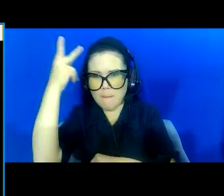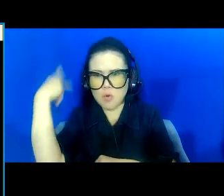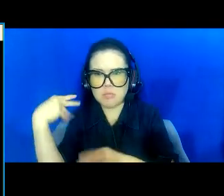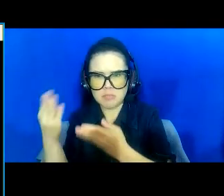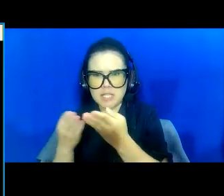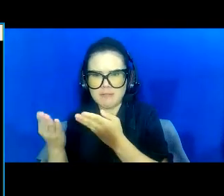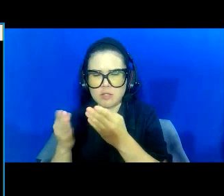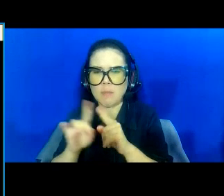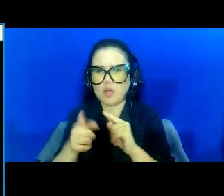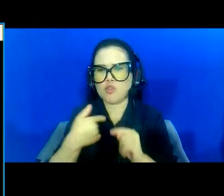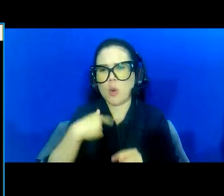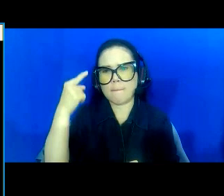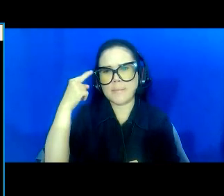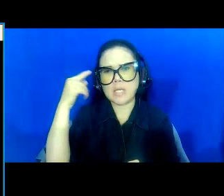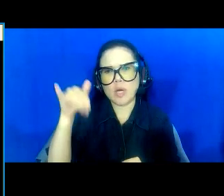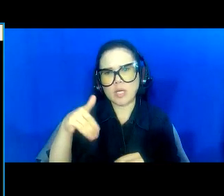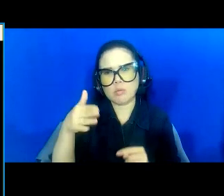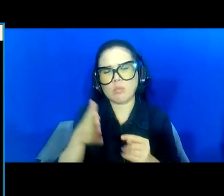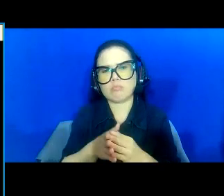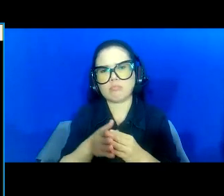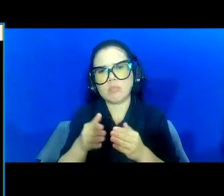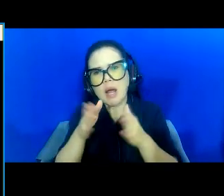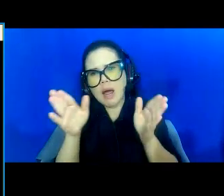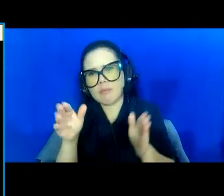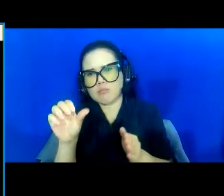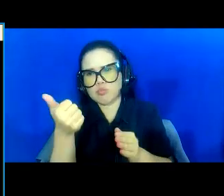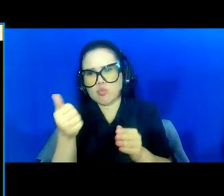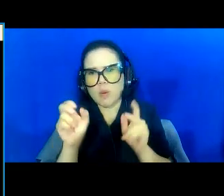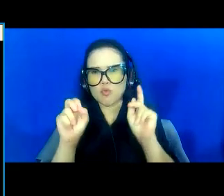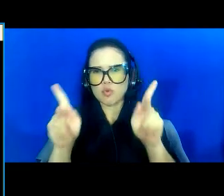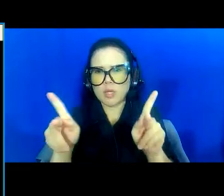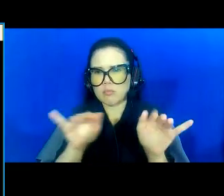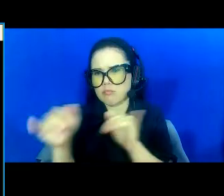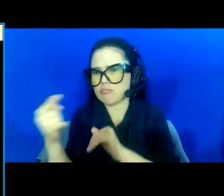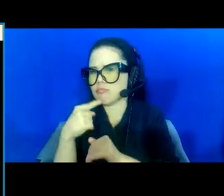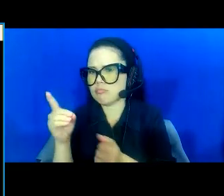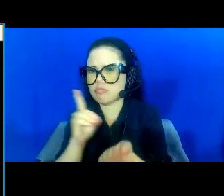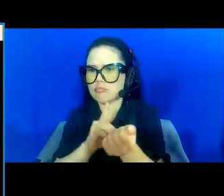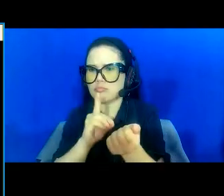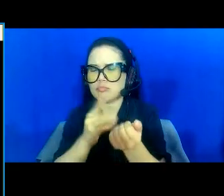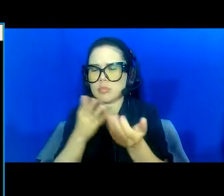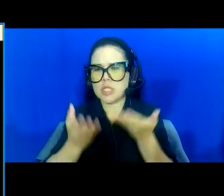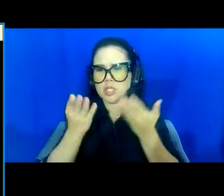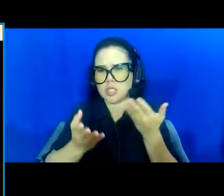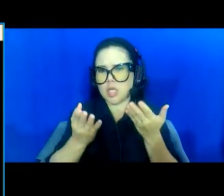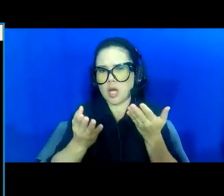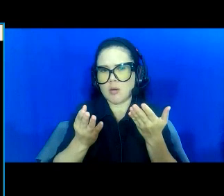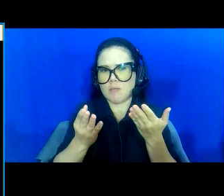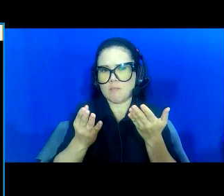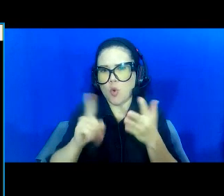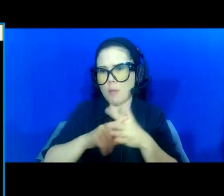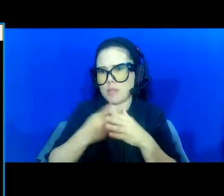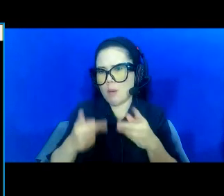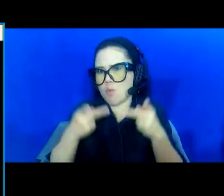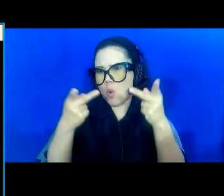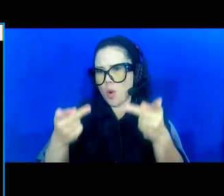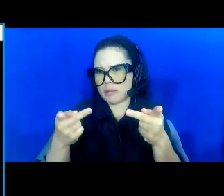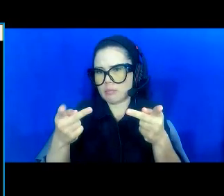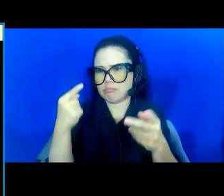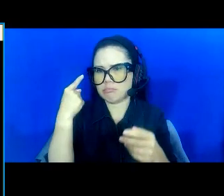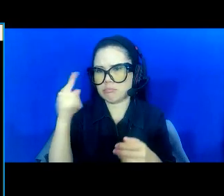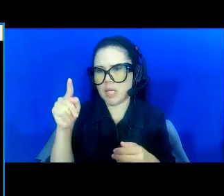oportunidades, tal como lo trae el doctor, porque entonces pudiera haber una propuesta, una llamada propuesta, ¿verdad?, encaminada